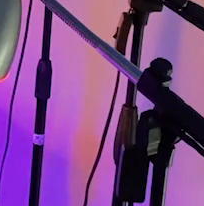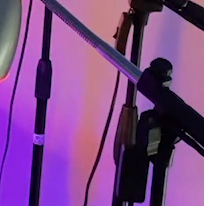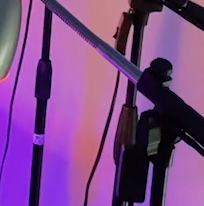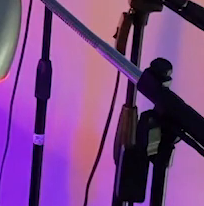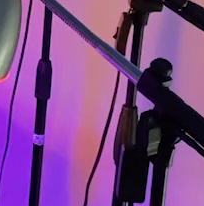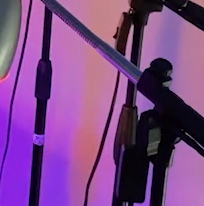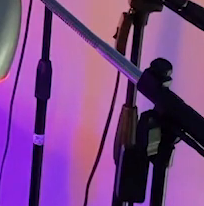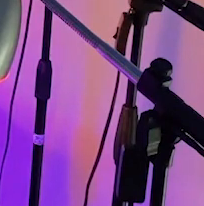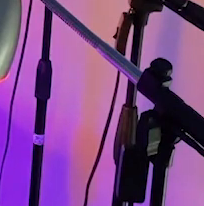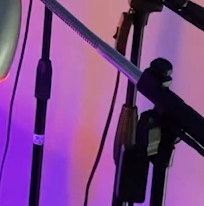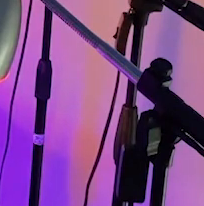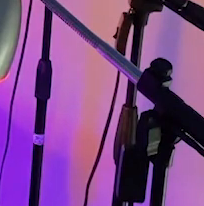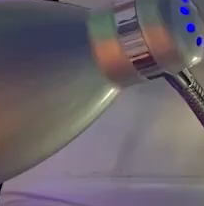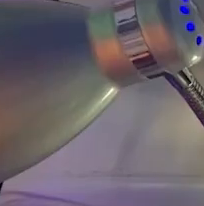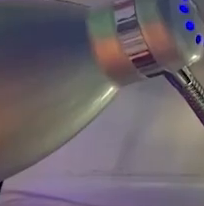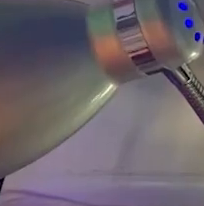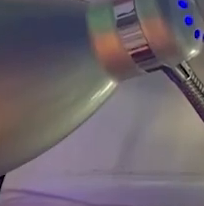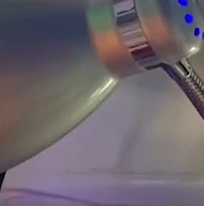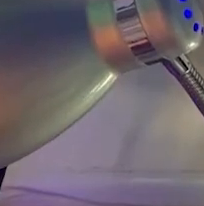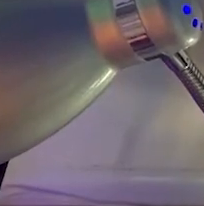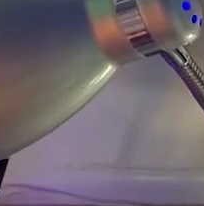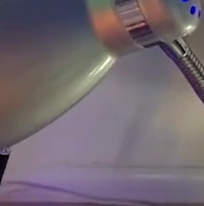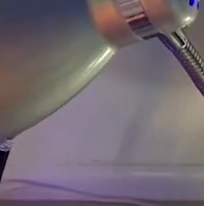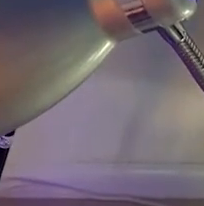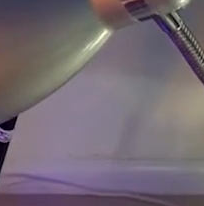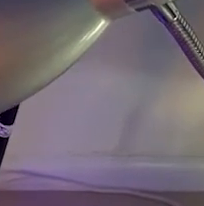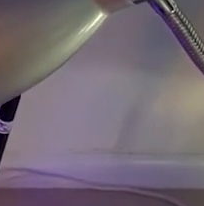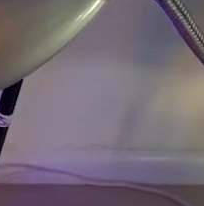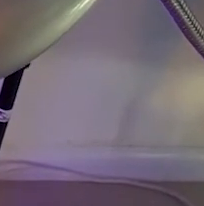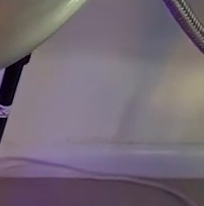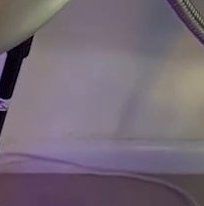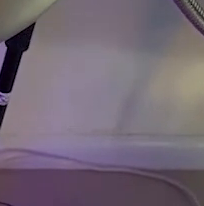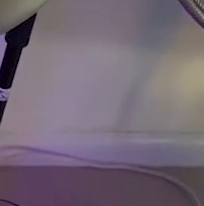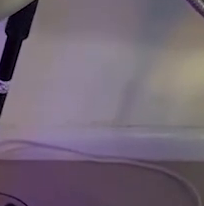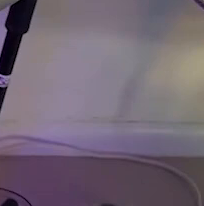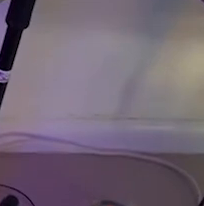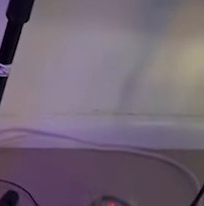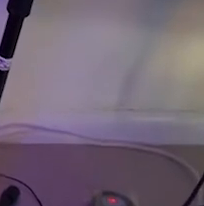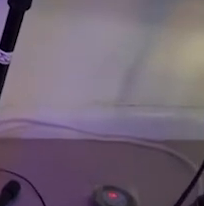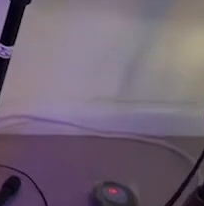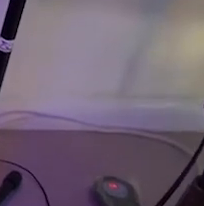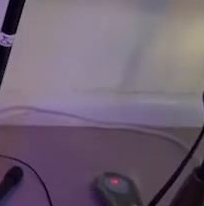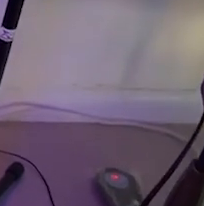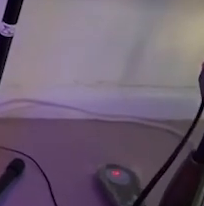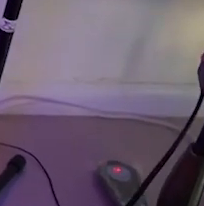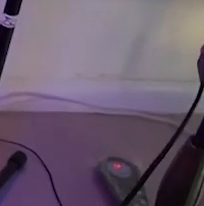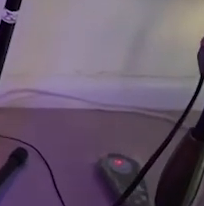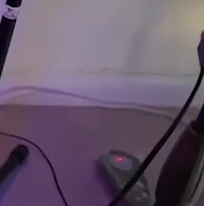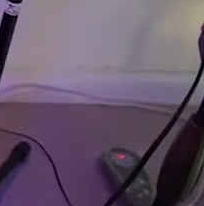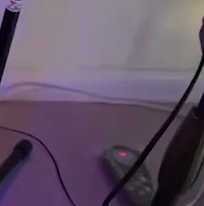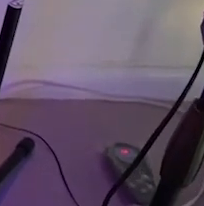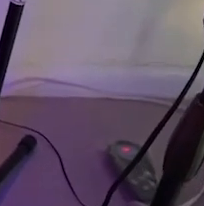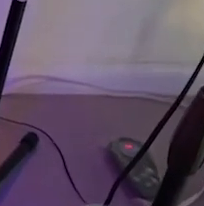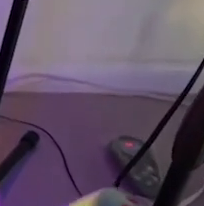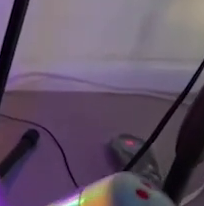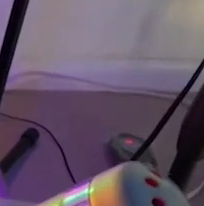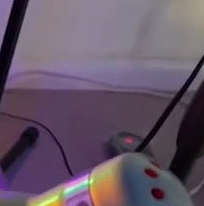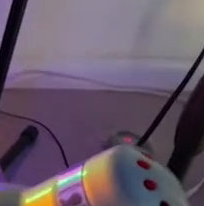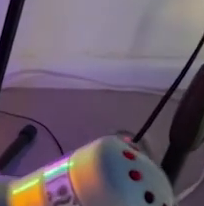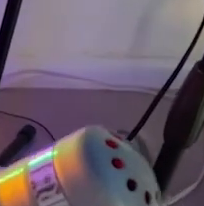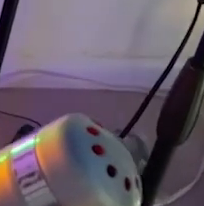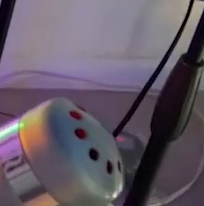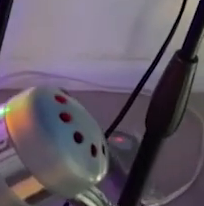como las que tenemos acá, las cuales manejan rayos especiales, frecuencias especiales, energéticas en la luz, para que